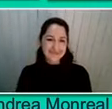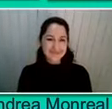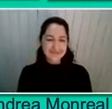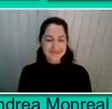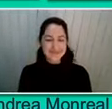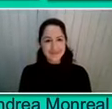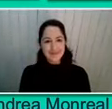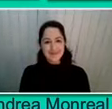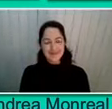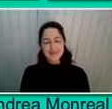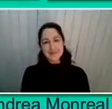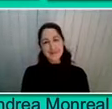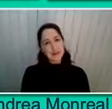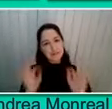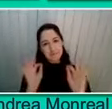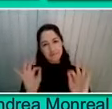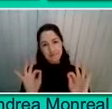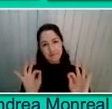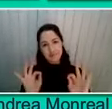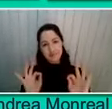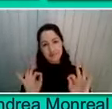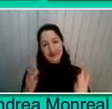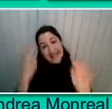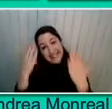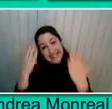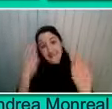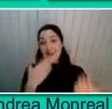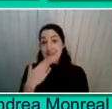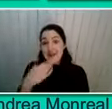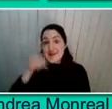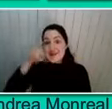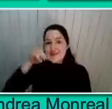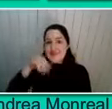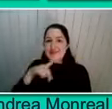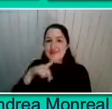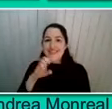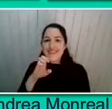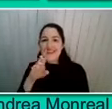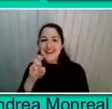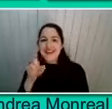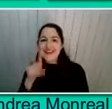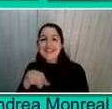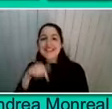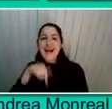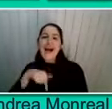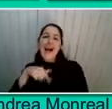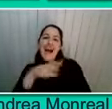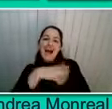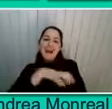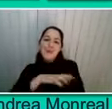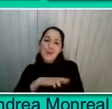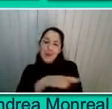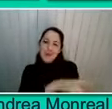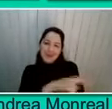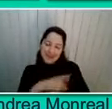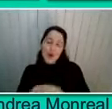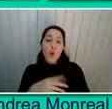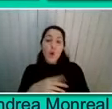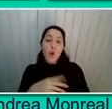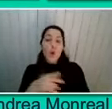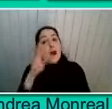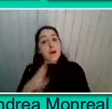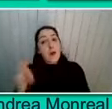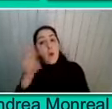Excelente, saludamos también a Teresa, obviamente desde acá, desde la región de Los Ríos, y les recordamos a nuestros auditores que contesten